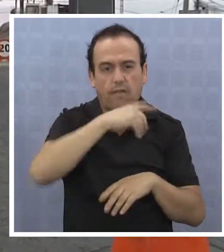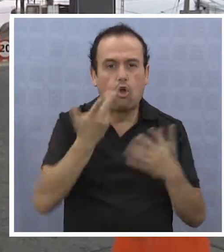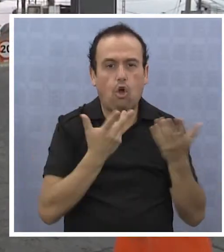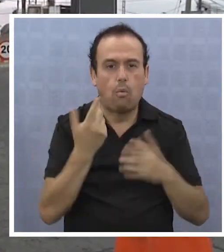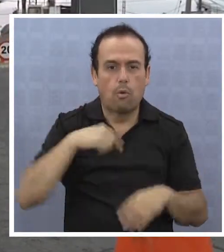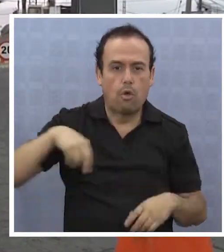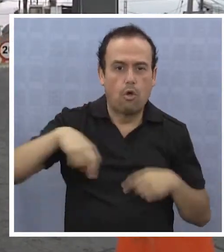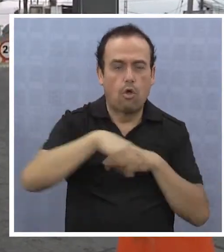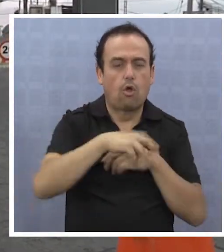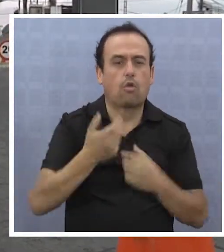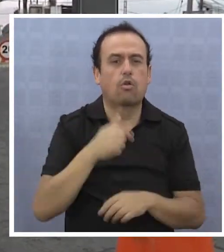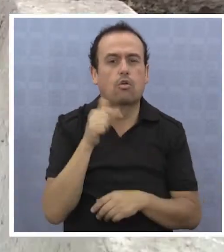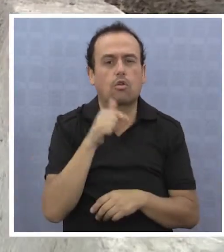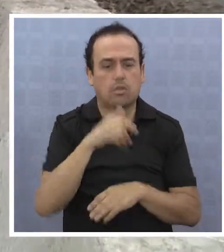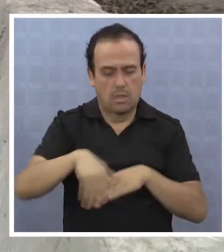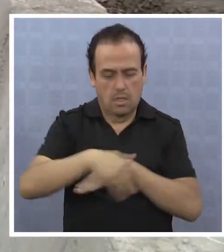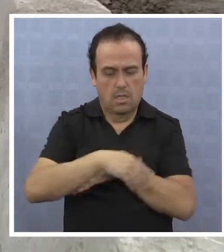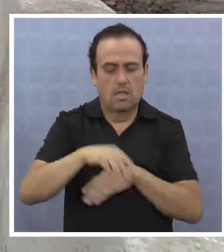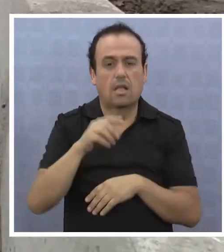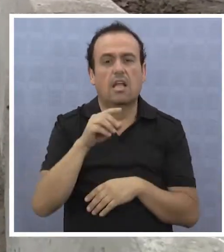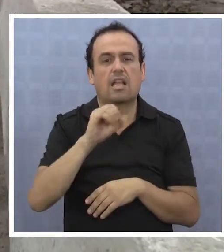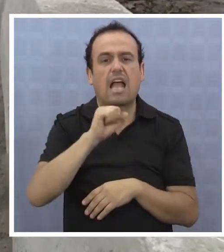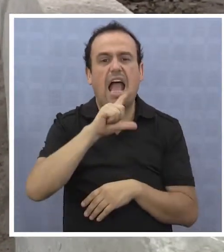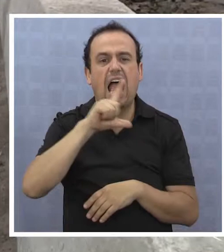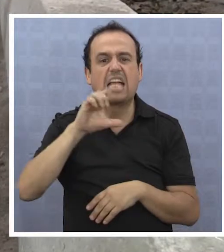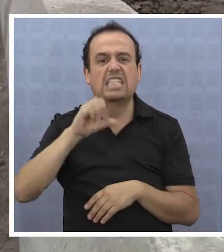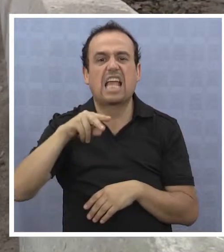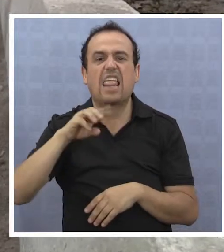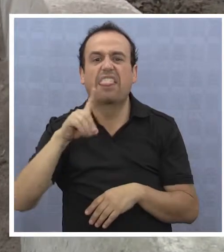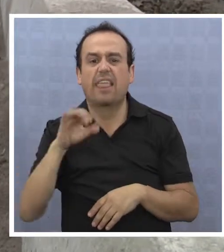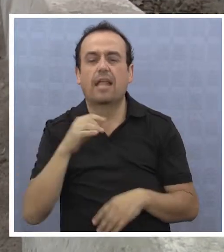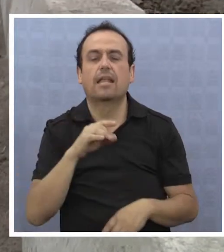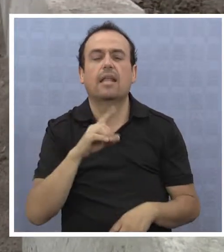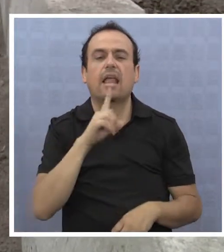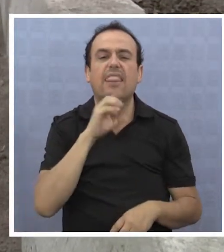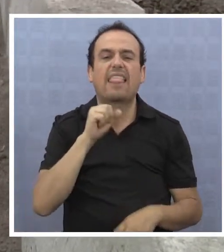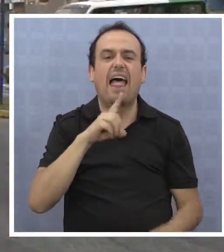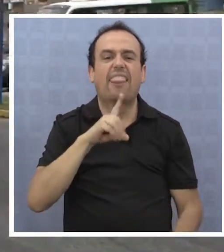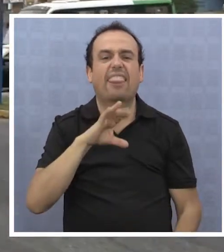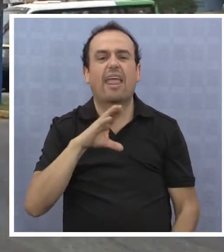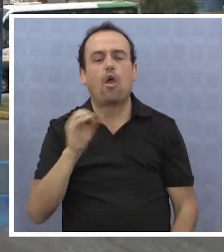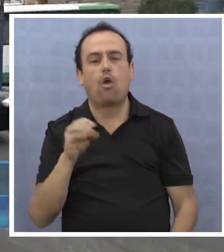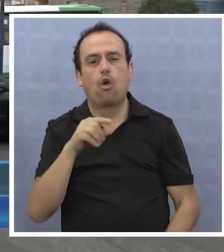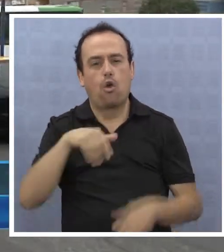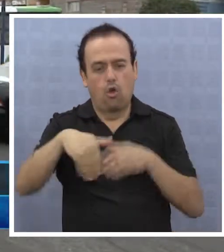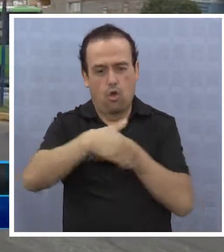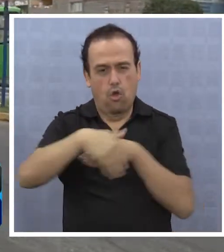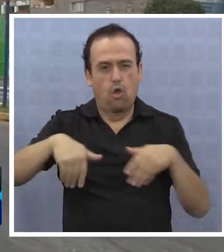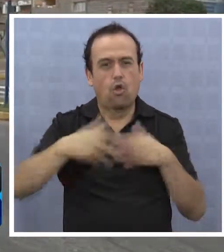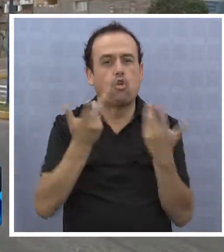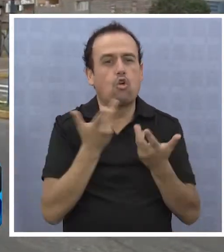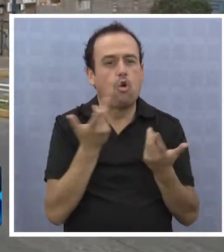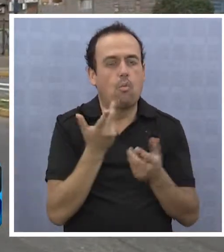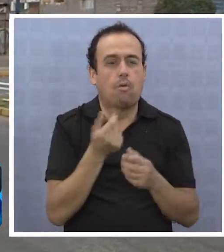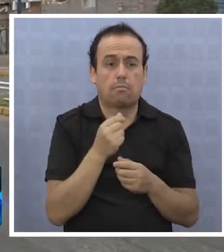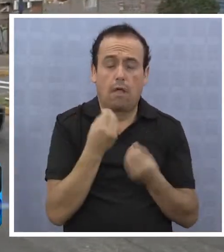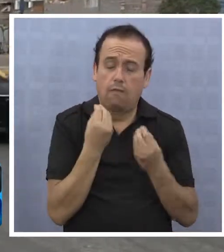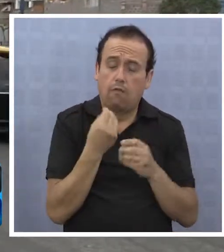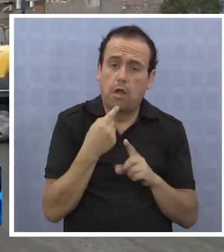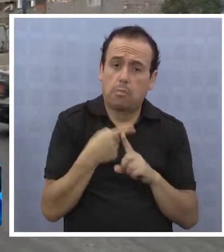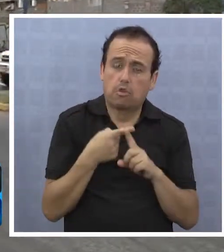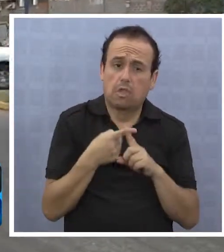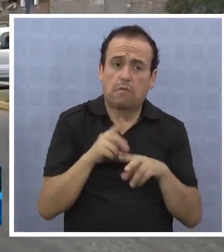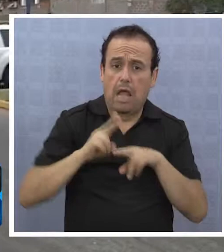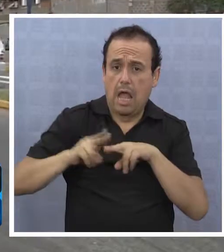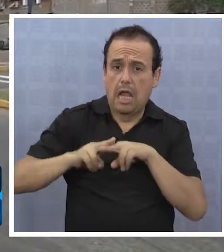trasladarse. En esta ocasión, por Salvador Allende y Tadeo Janque. Está bien que la arreglen, ¿no es cierto? Pero no sé, yo